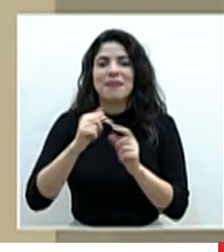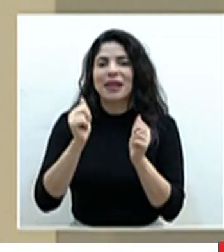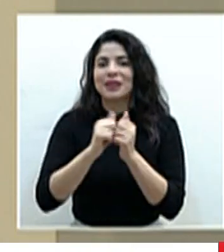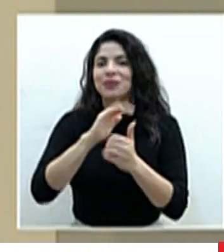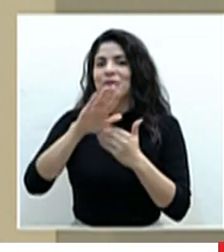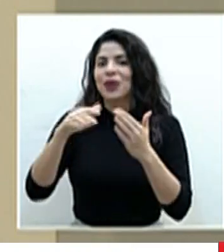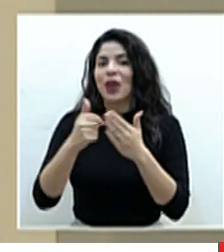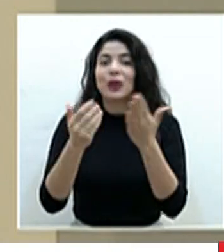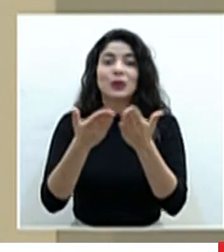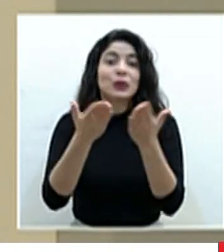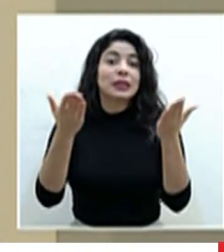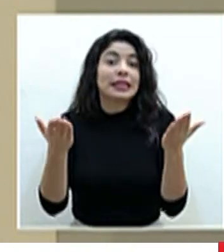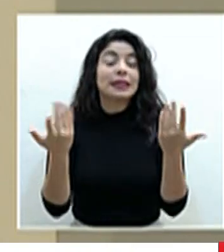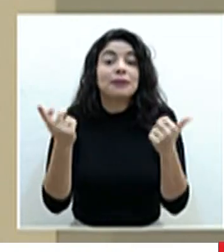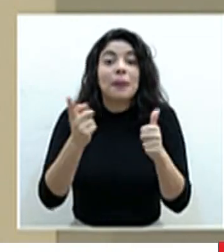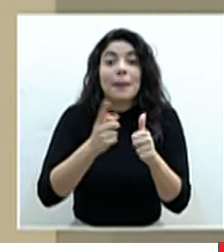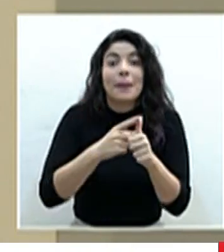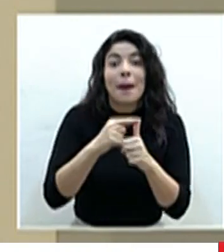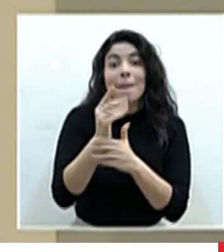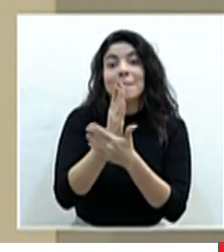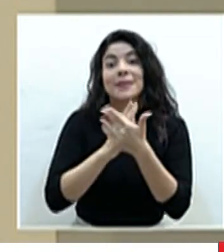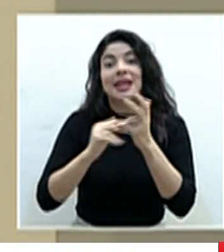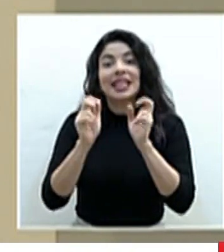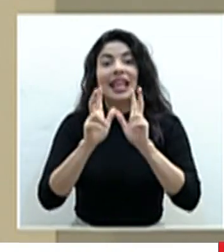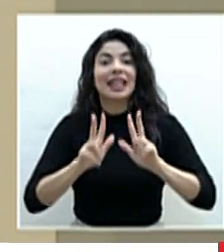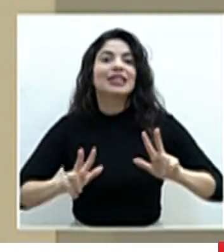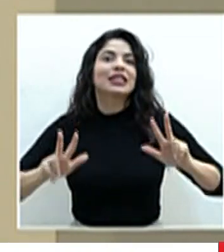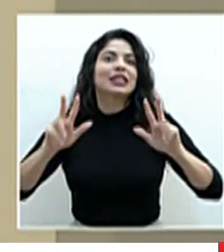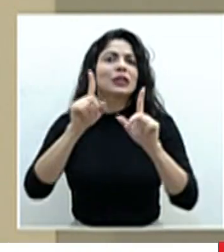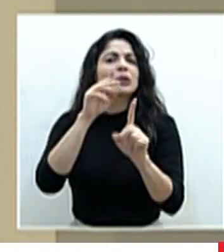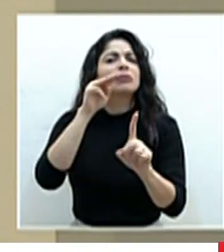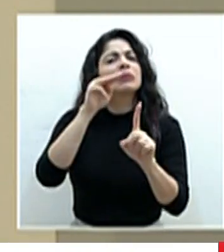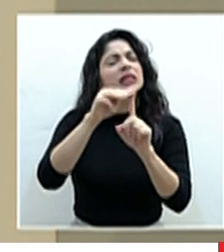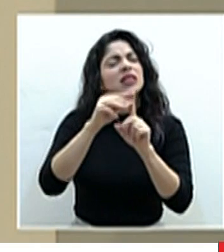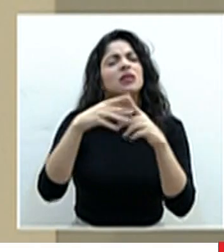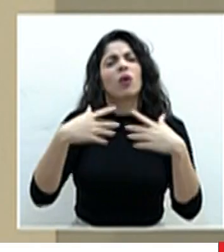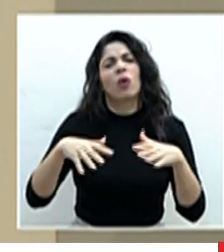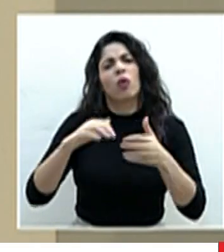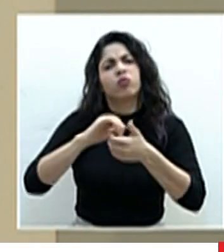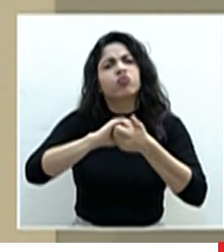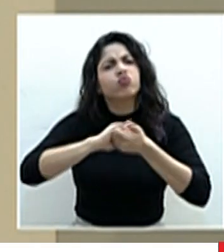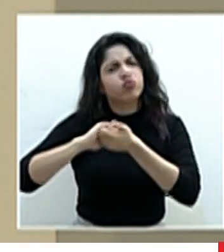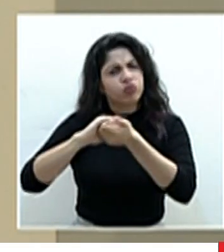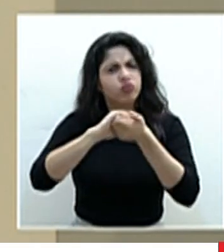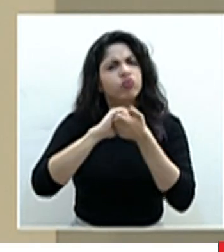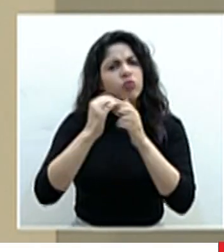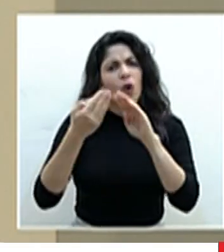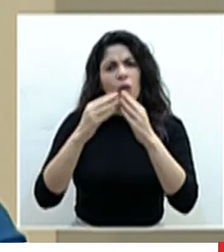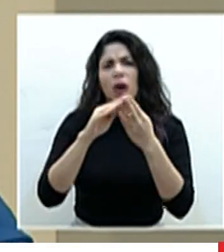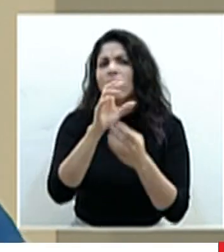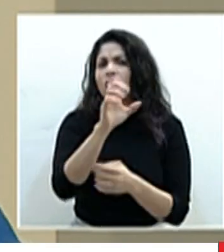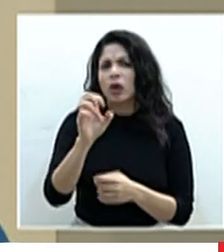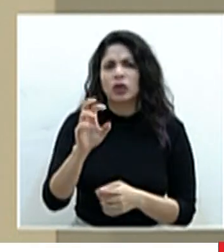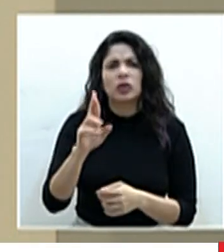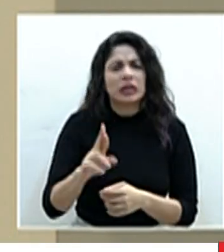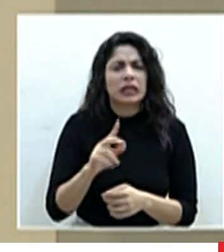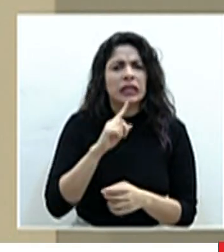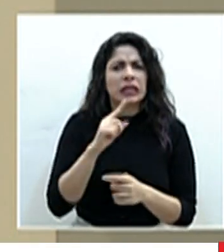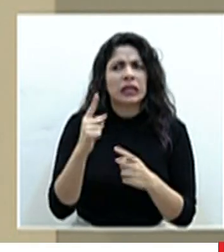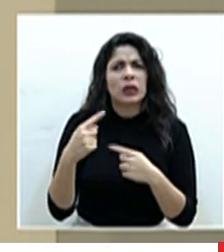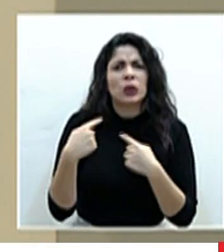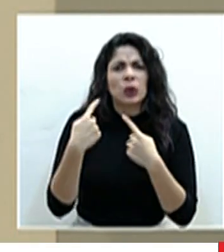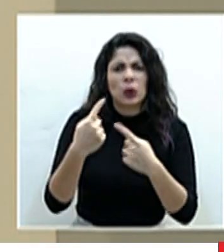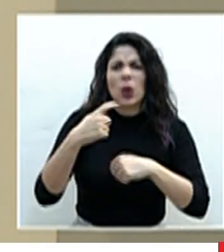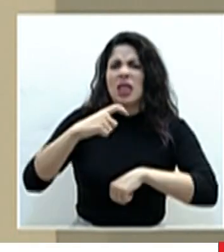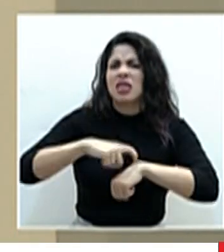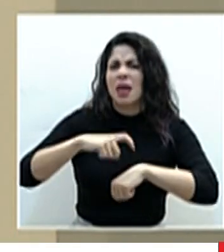ustedes. Primero, de parte de las Naciones Unidas, un mensaje de solidaridad con el pueblo de Costa Rica. Han sido y son